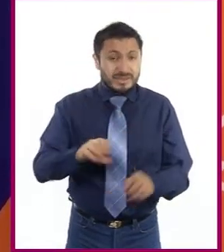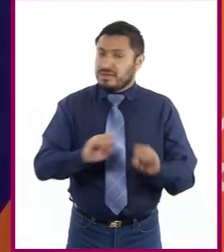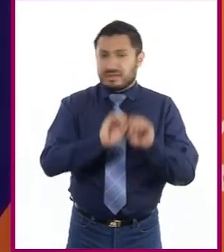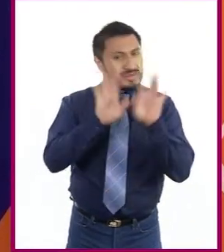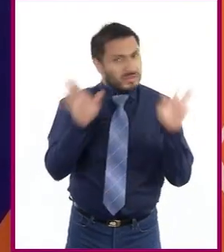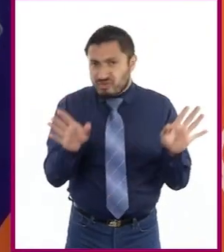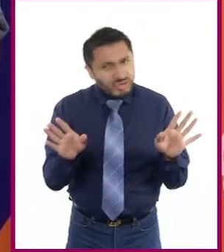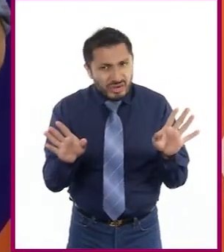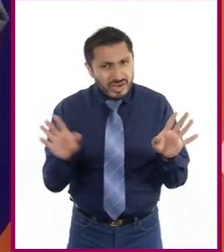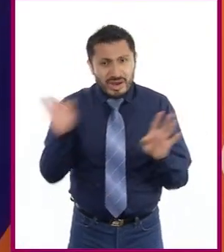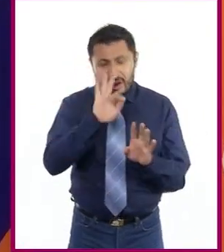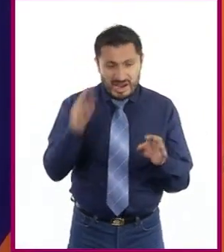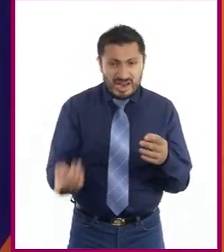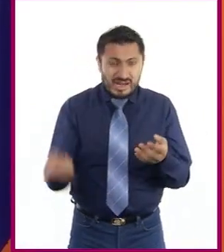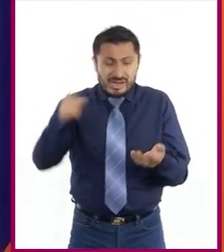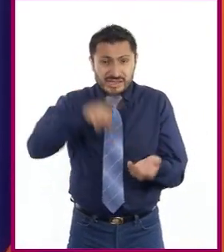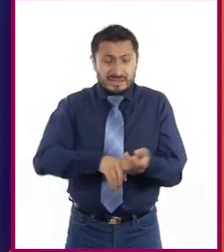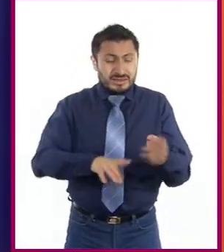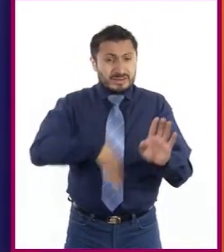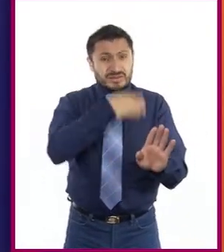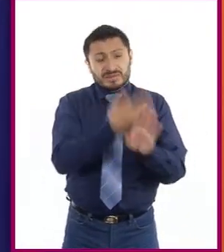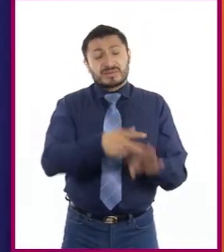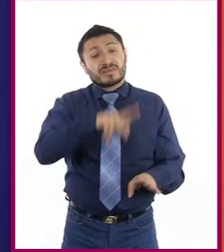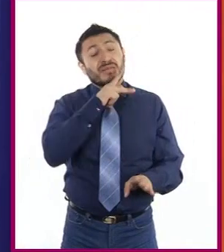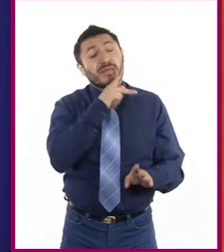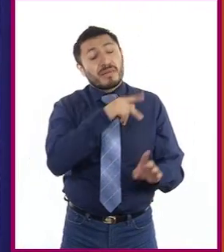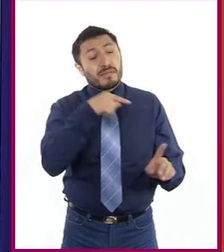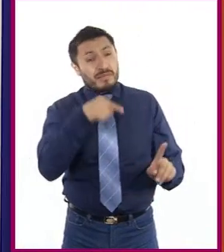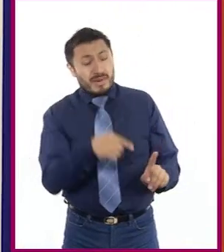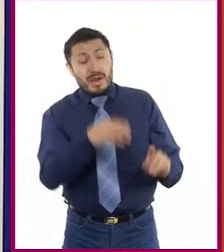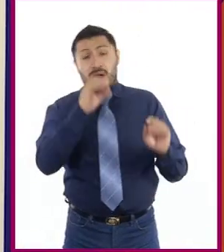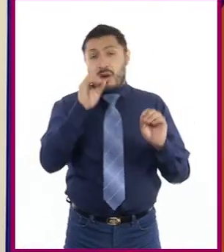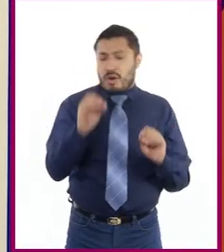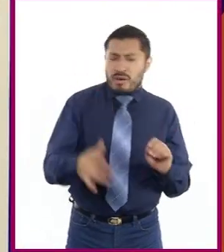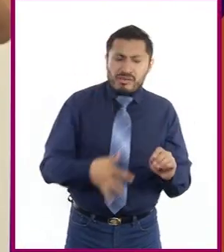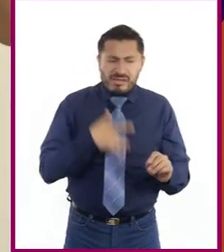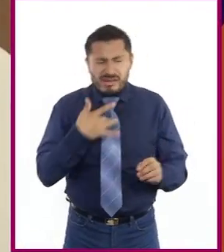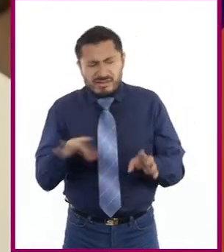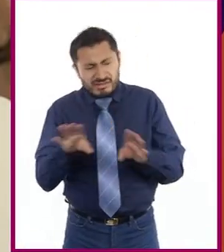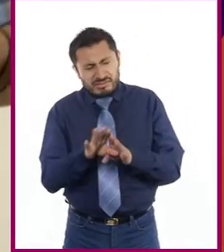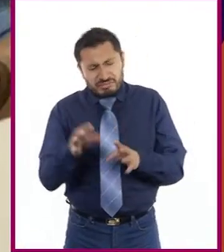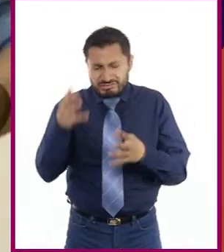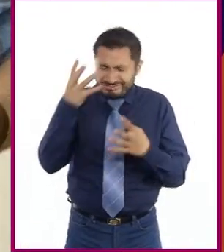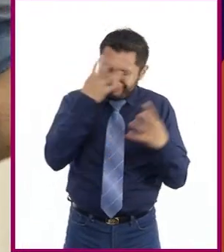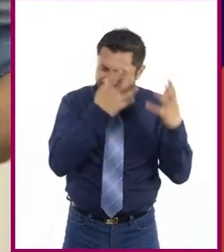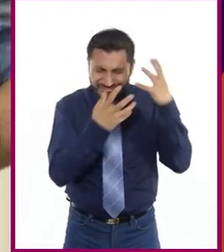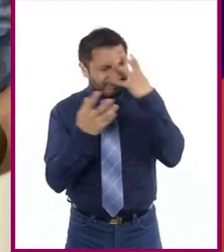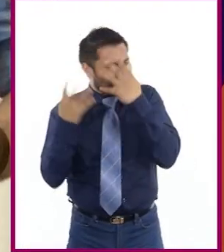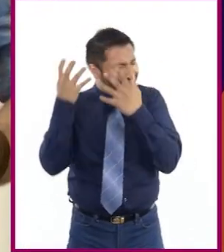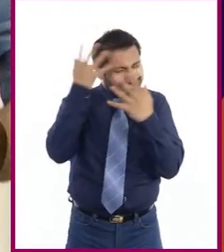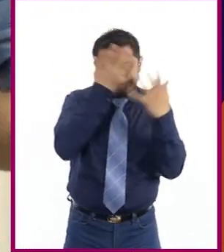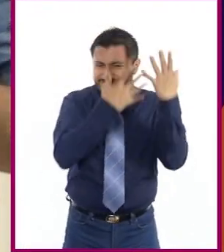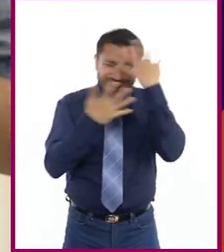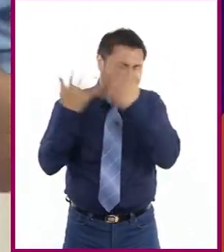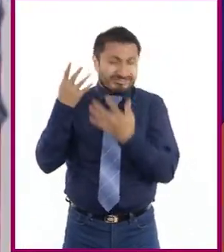en el complot contra el padre de Hamlet o se sintió abrumada por los